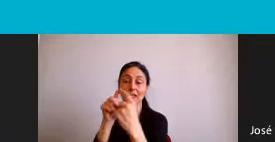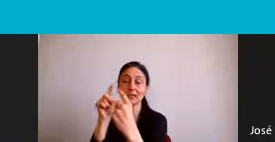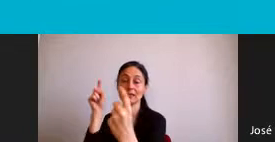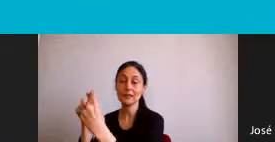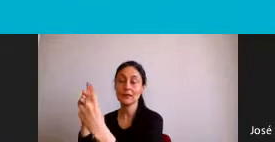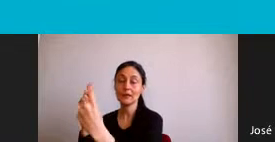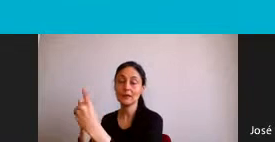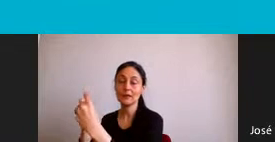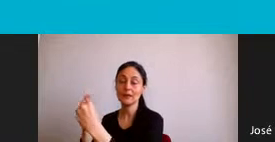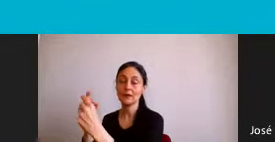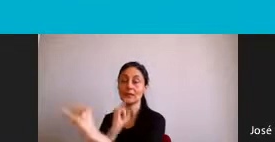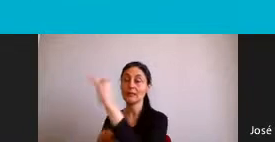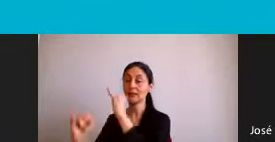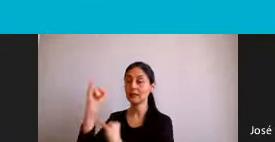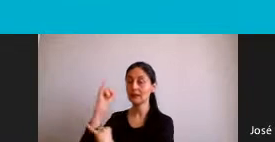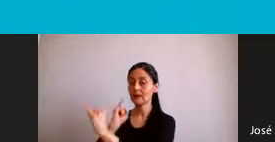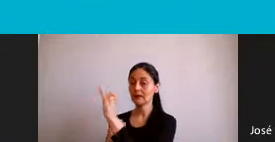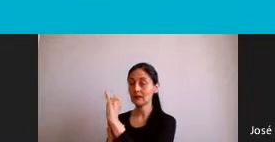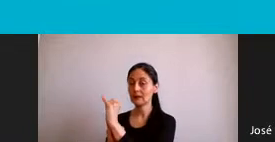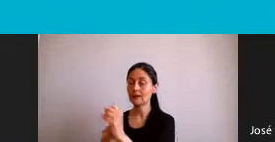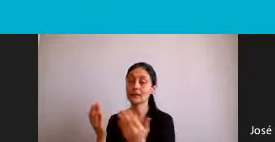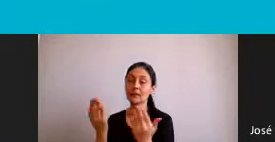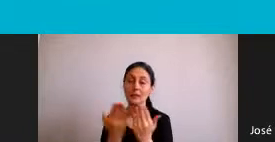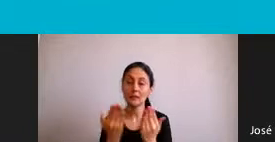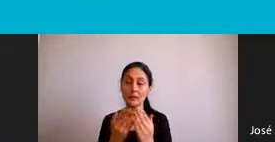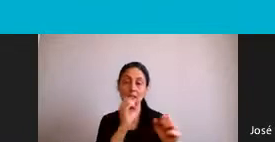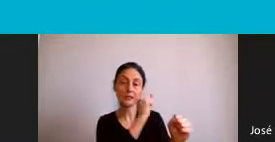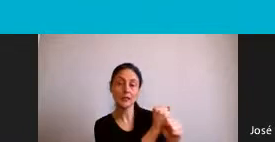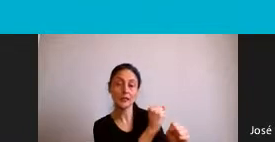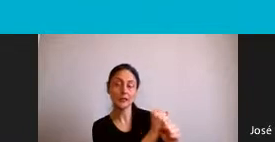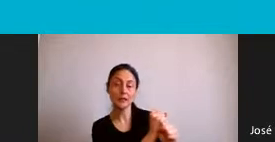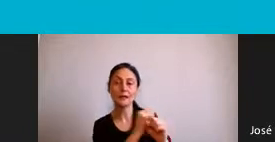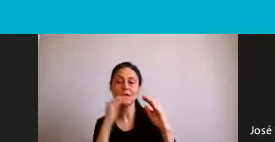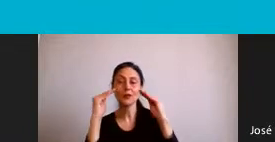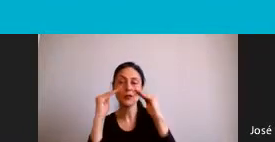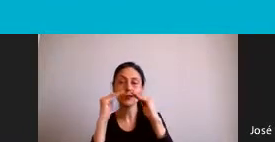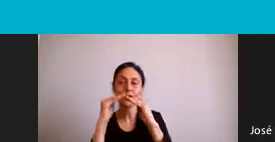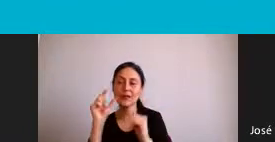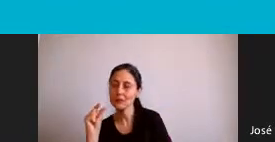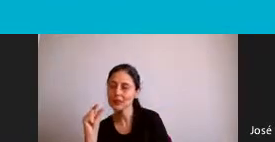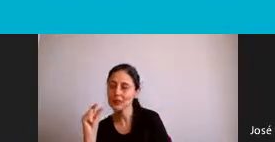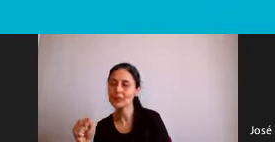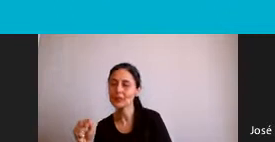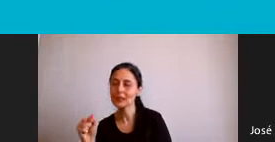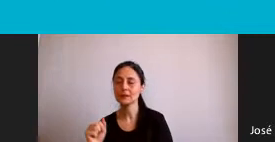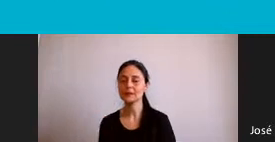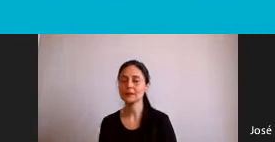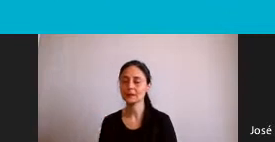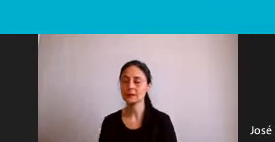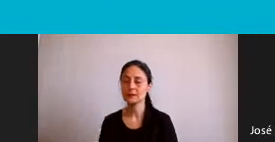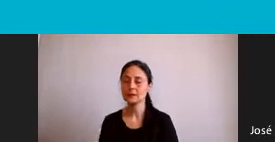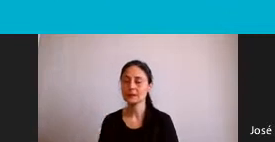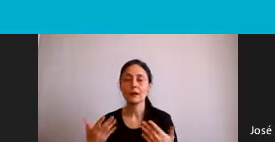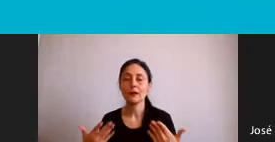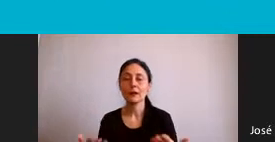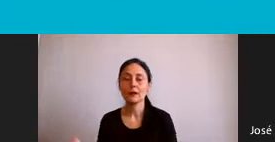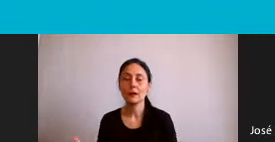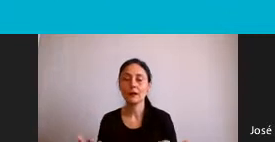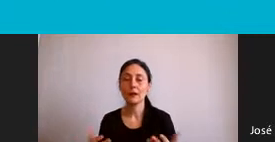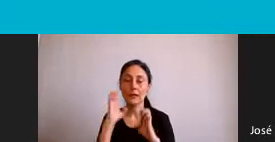esos espacios. Todo eso ha sido complejo, y ahora aún más, porque hay organizaciones o trabajos que han